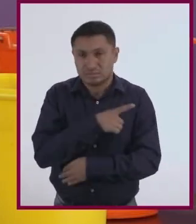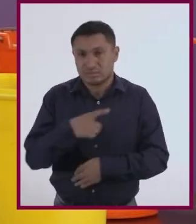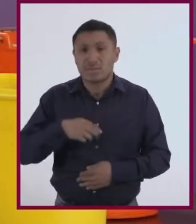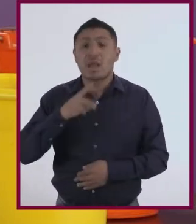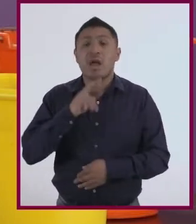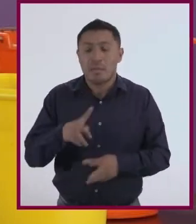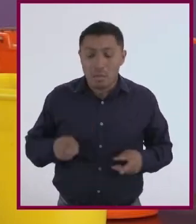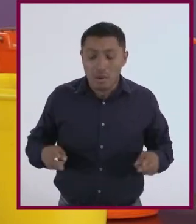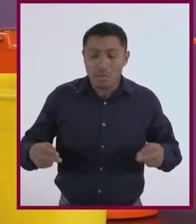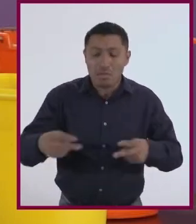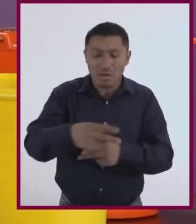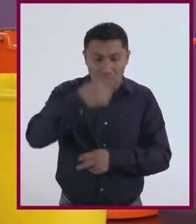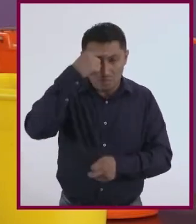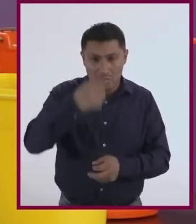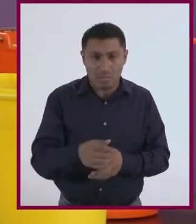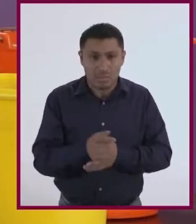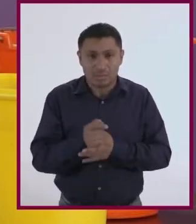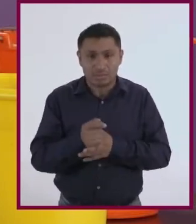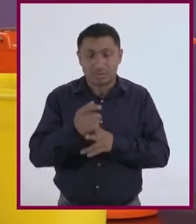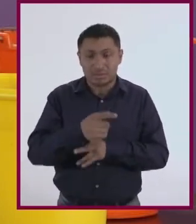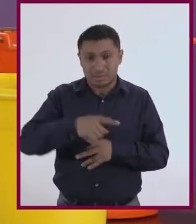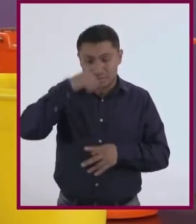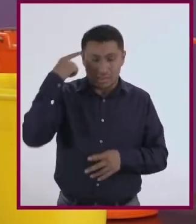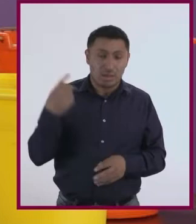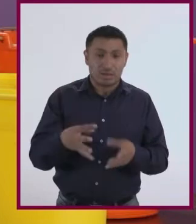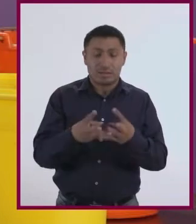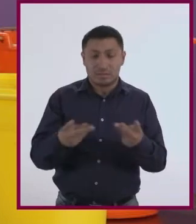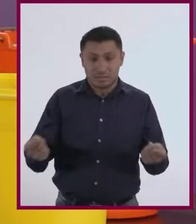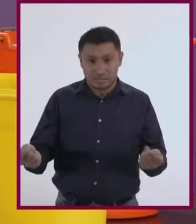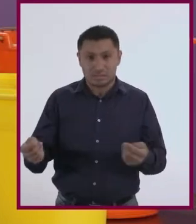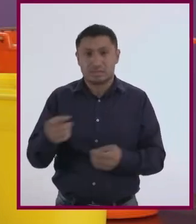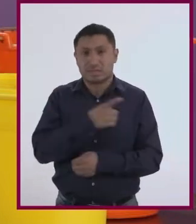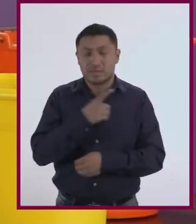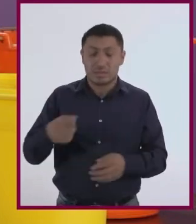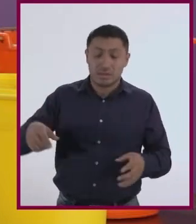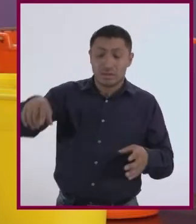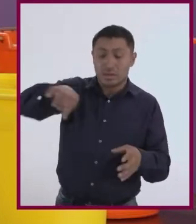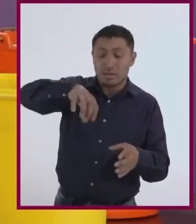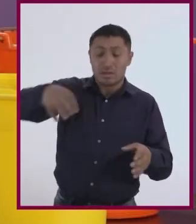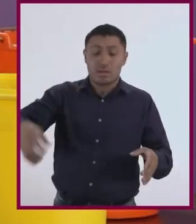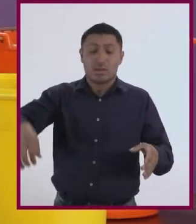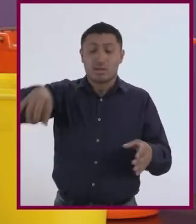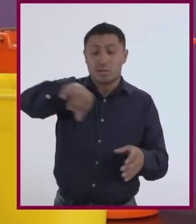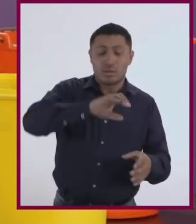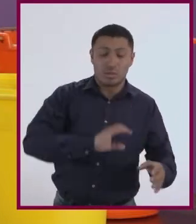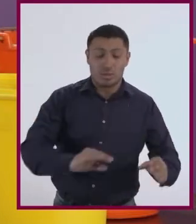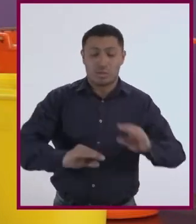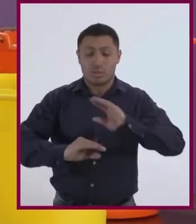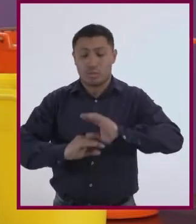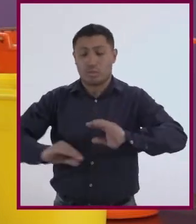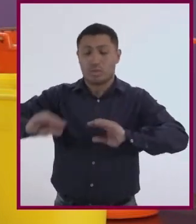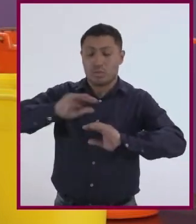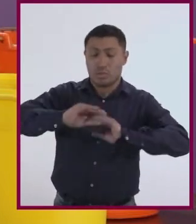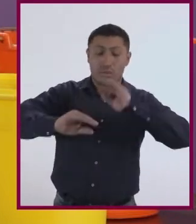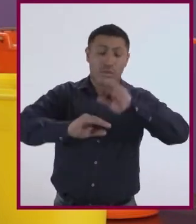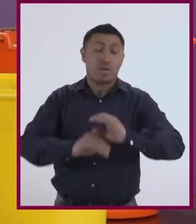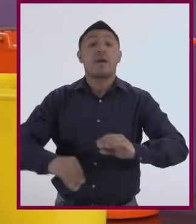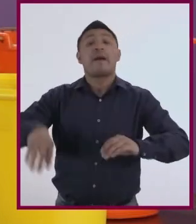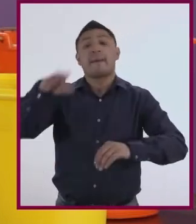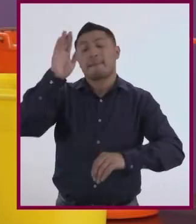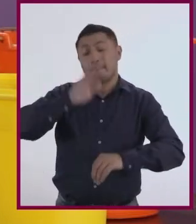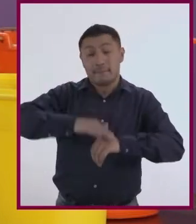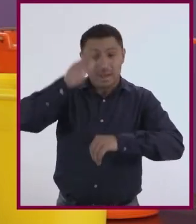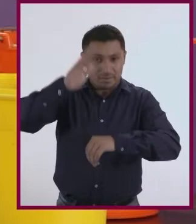mejor cortado posible para facilitar la descomposición. Se debe regar o humedecer cada capa, especialmente la seca, de